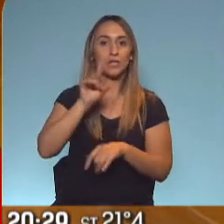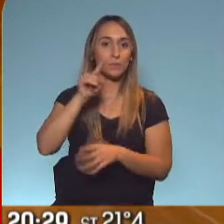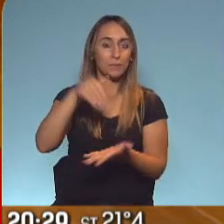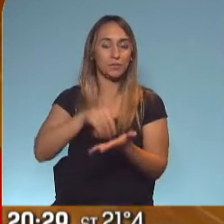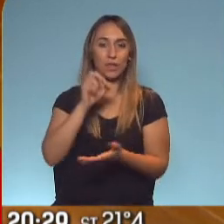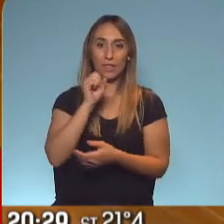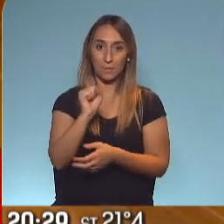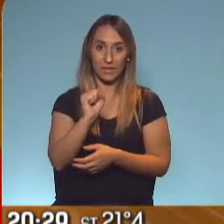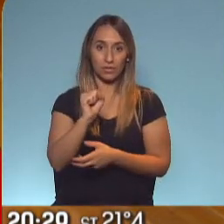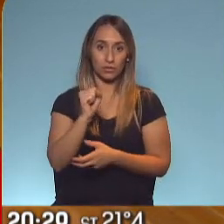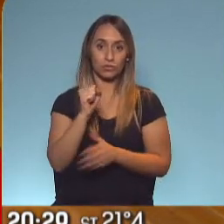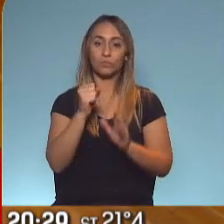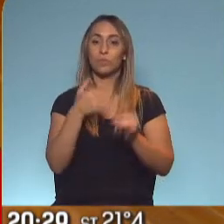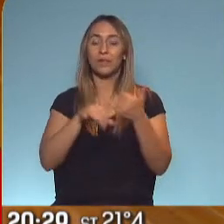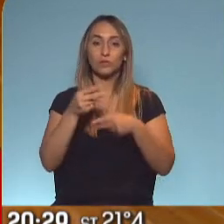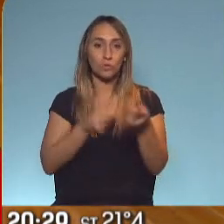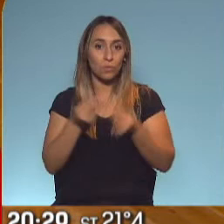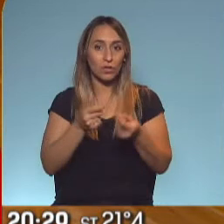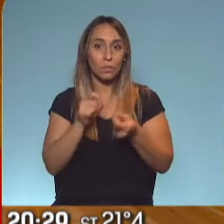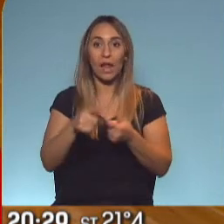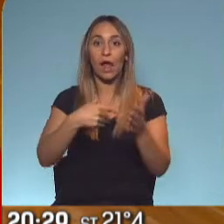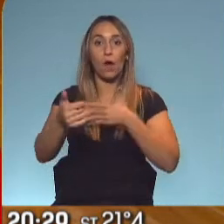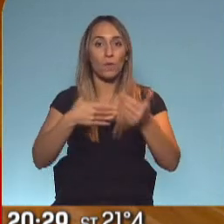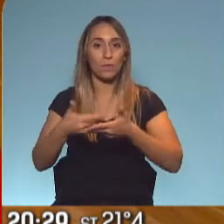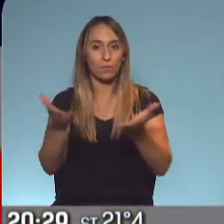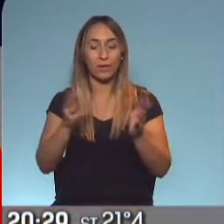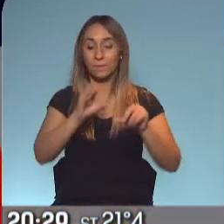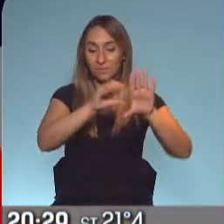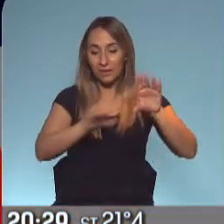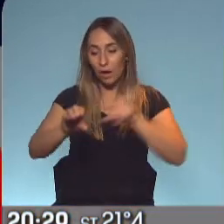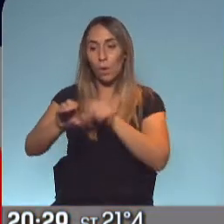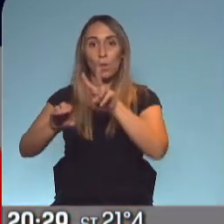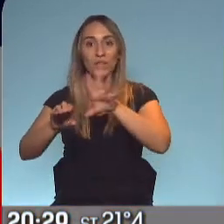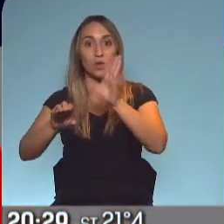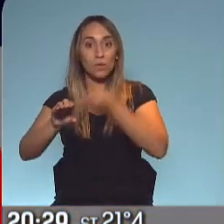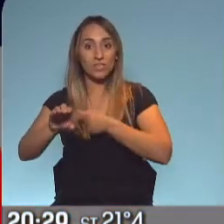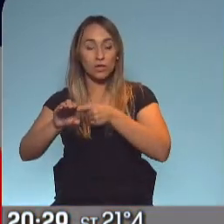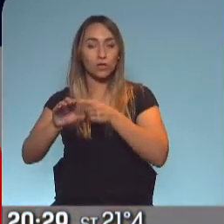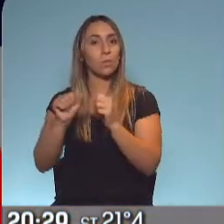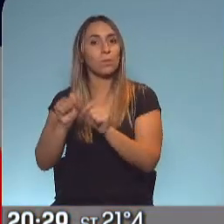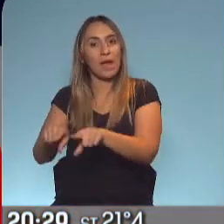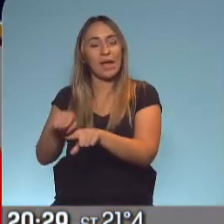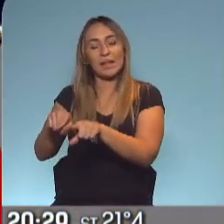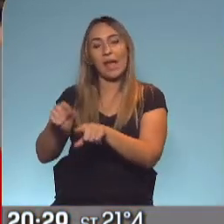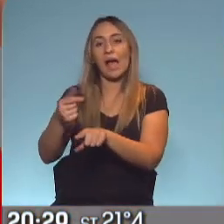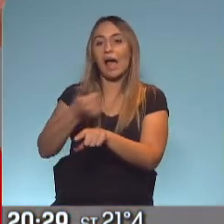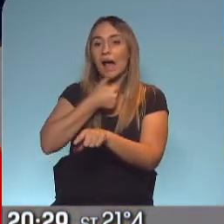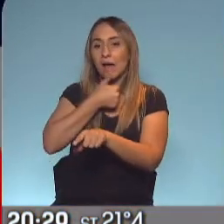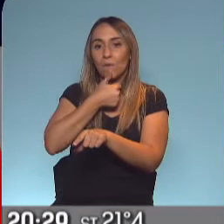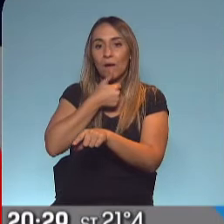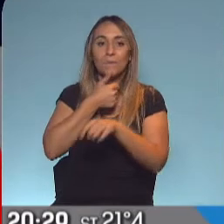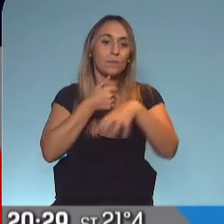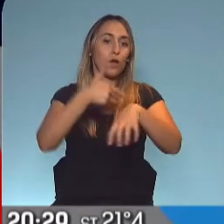de pesos en obra pública. De eso un 25% es para agua y saneamiento, ¿no? Entre NOSA y